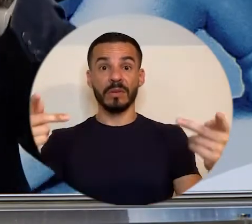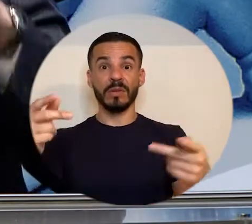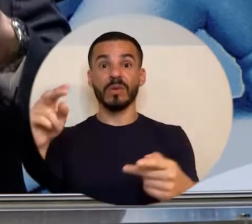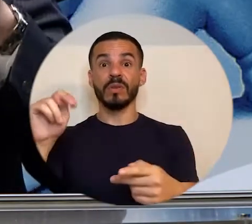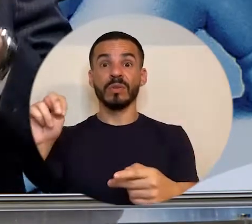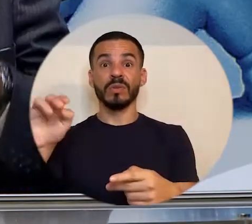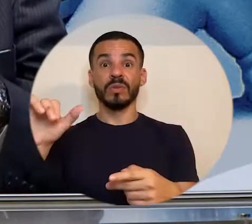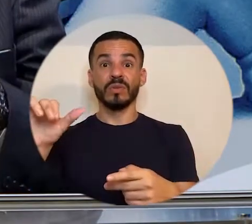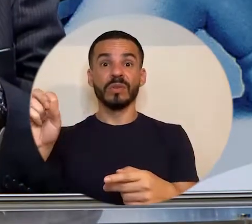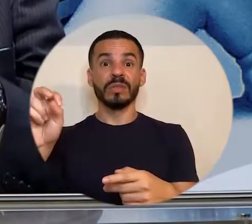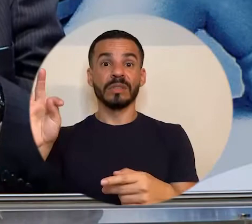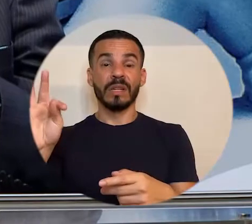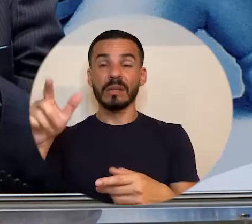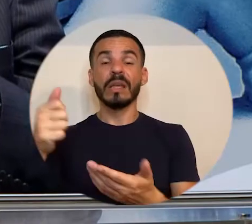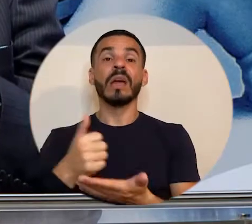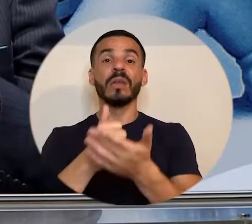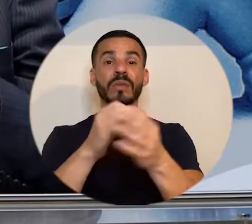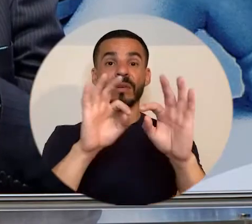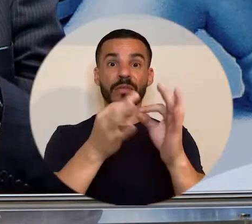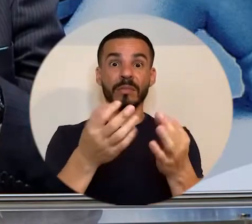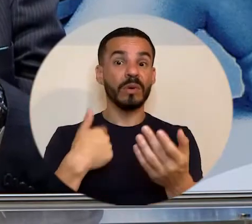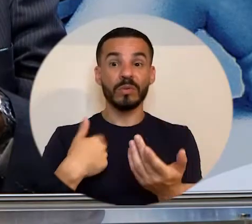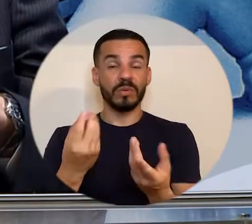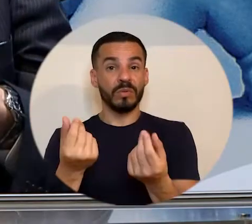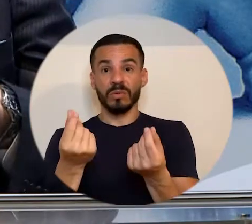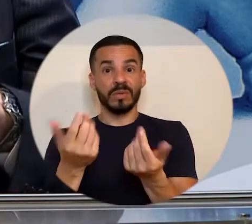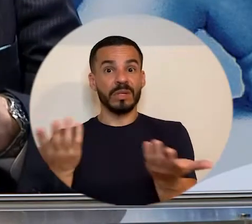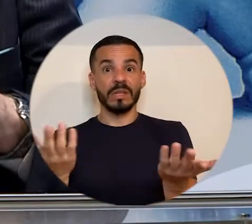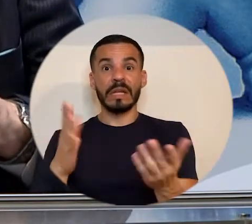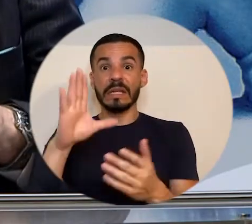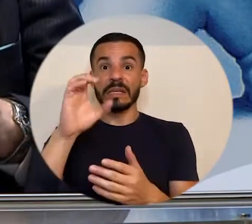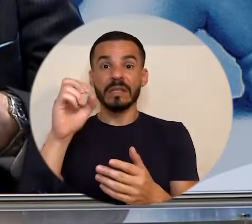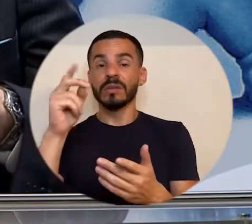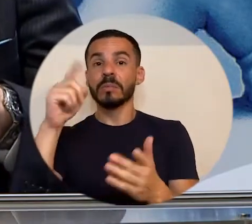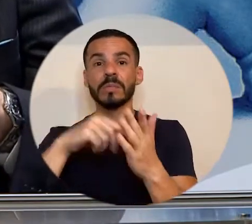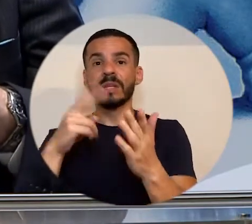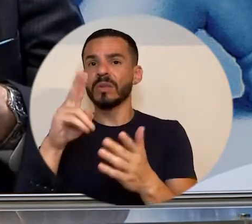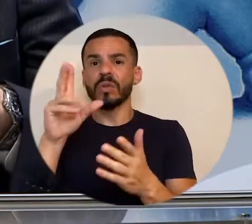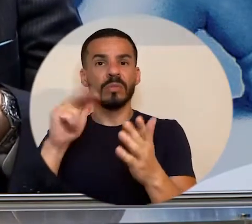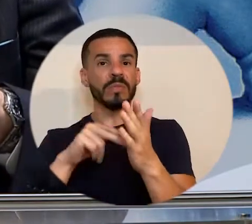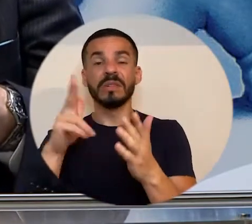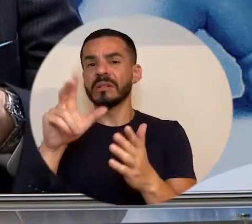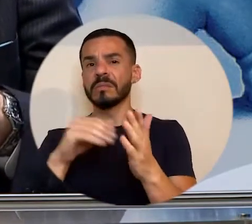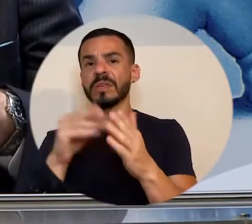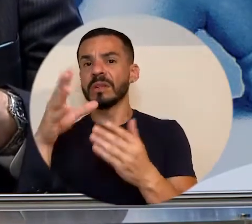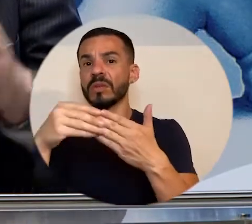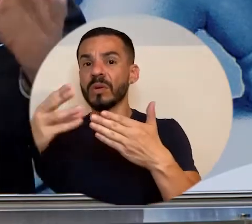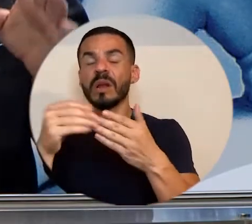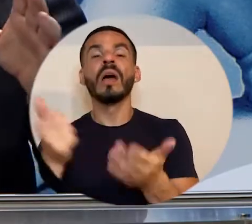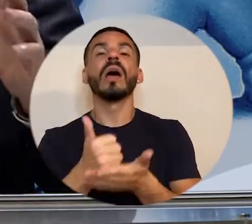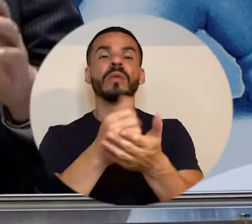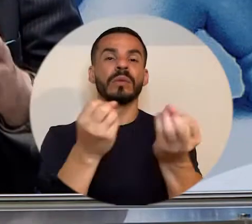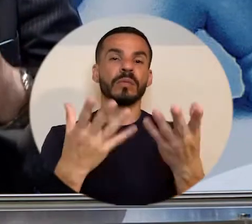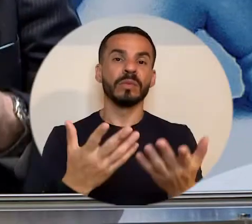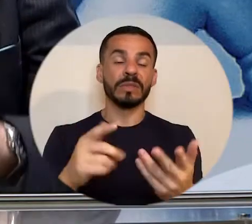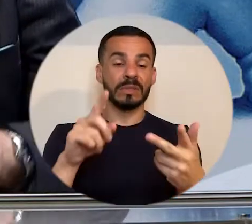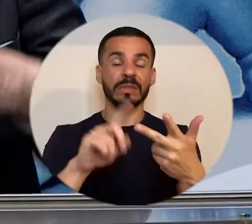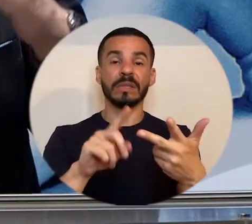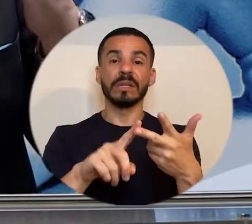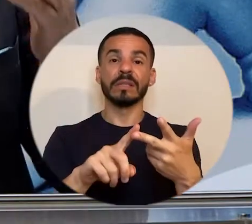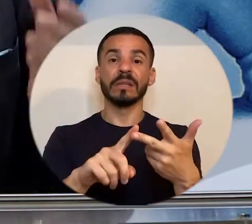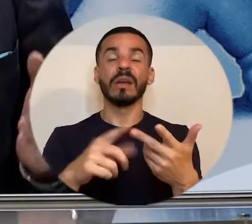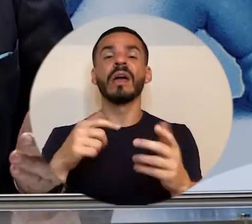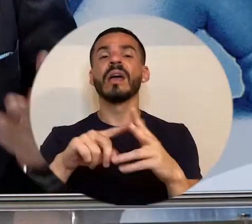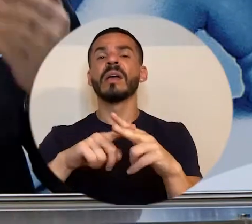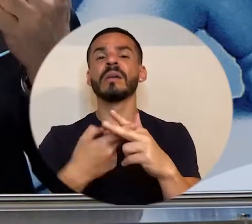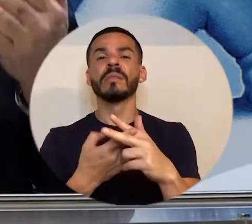Times señalaban que ese elemento ha ayudado a familias, porque cuando uno está sin dinero, $500, $1,000, $2,000 o $3,000 ayuda mucho.